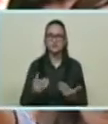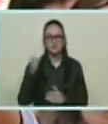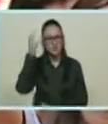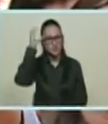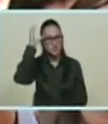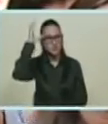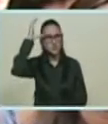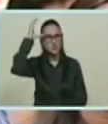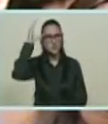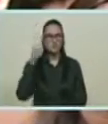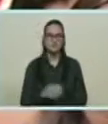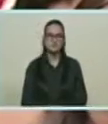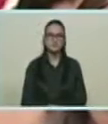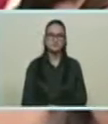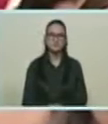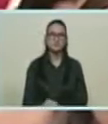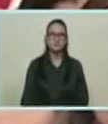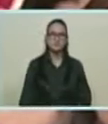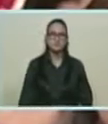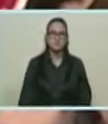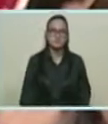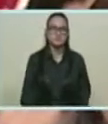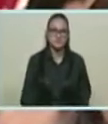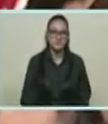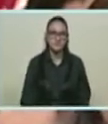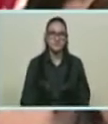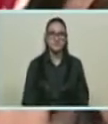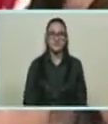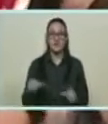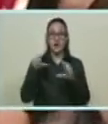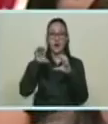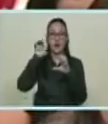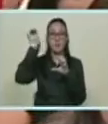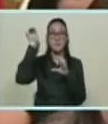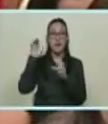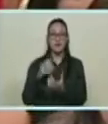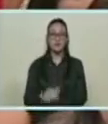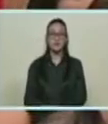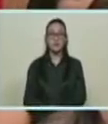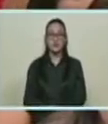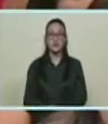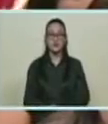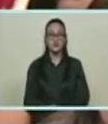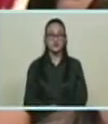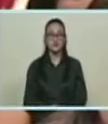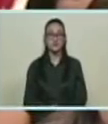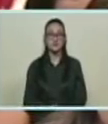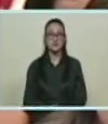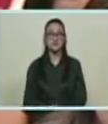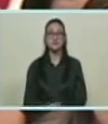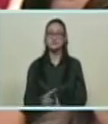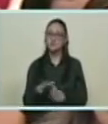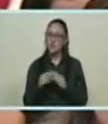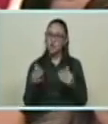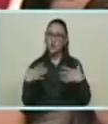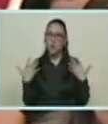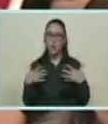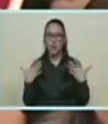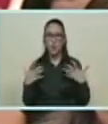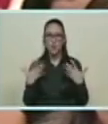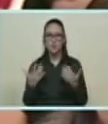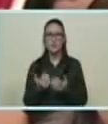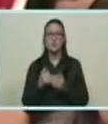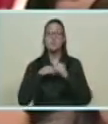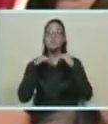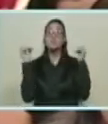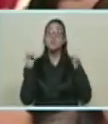conocimiento. Y bueno, con relación al carné, bueno, debo decir que estamos muy contentos porque por